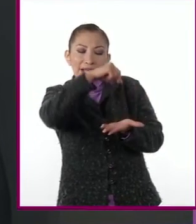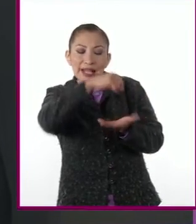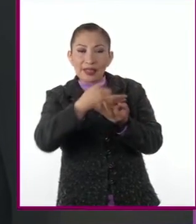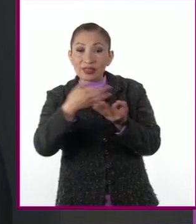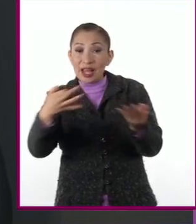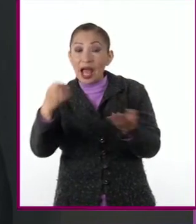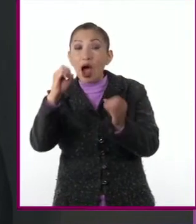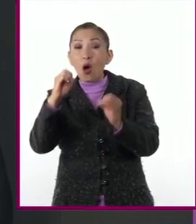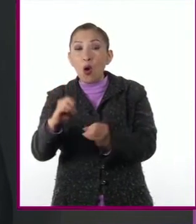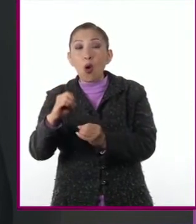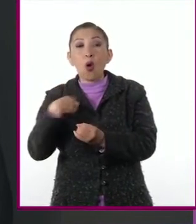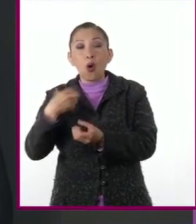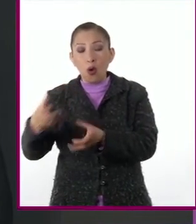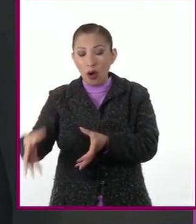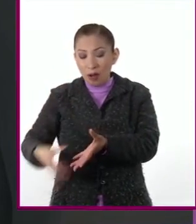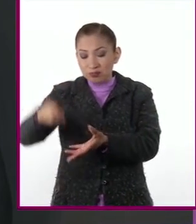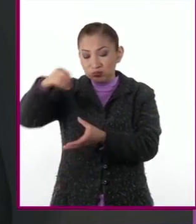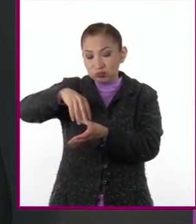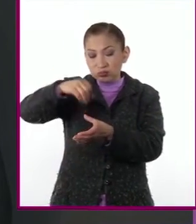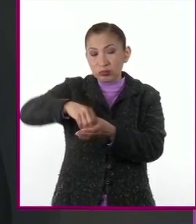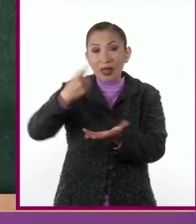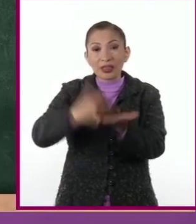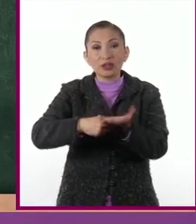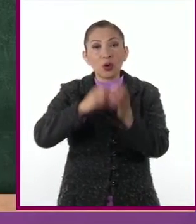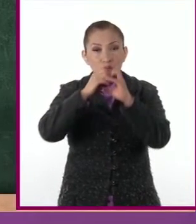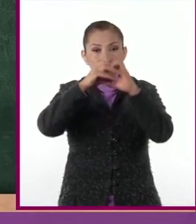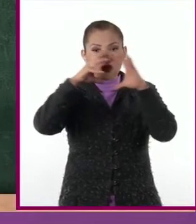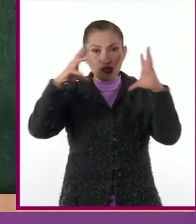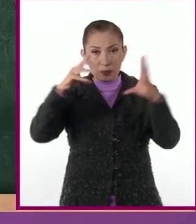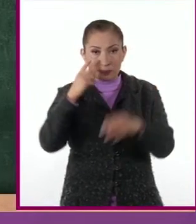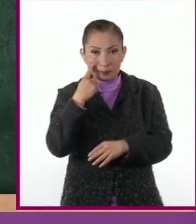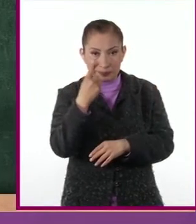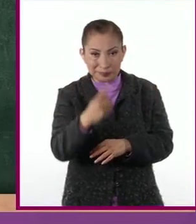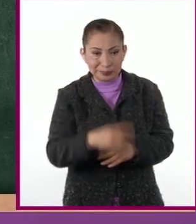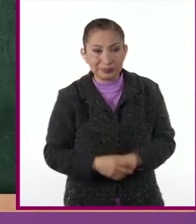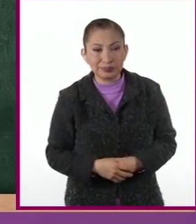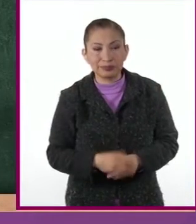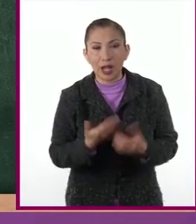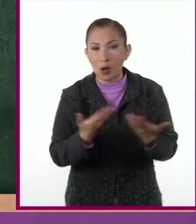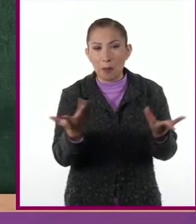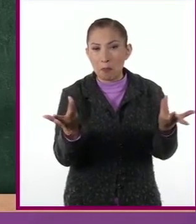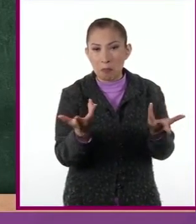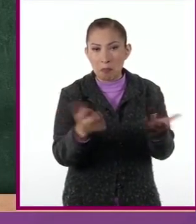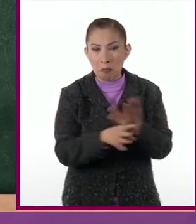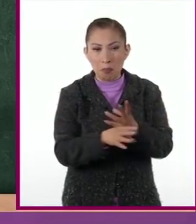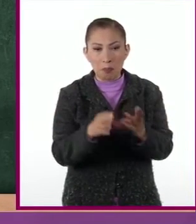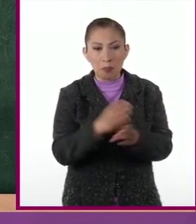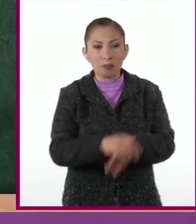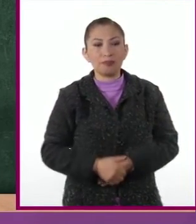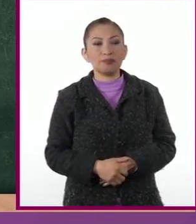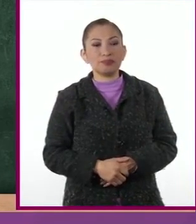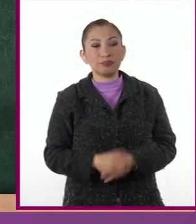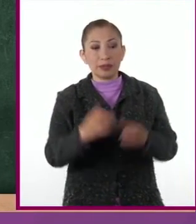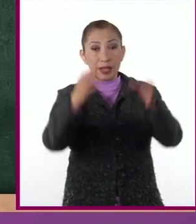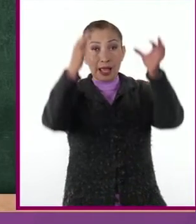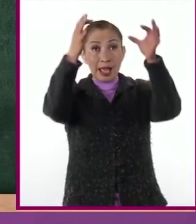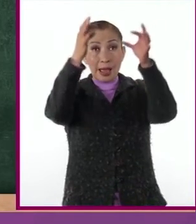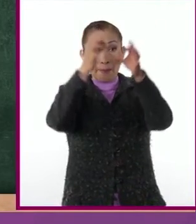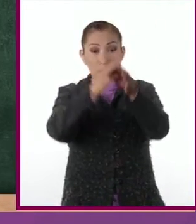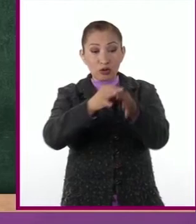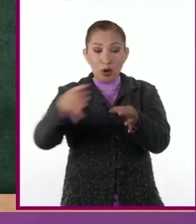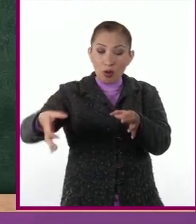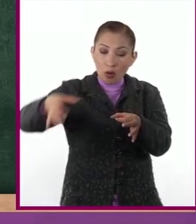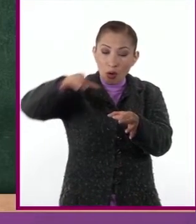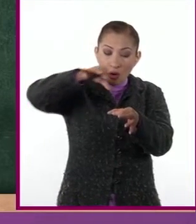tierra o arena le pones a tus globos. El procedimiento es el siguiente. Con el embudo, llena